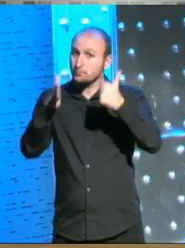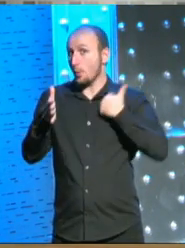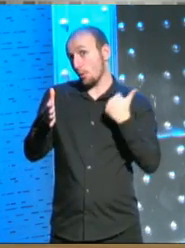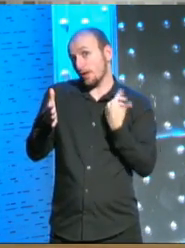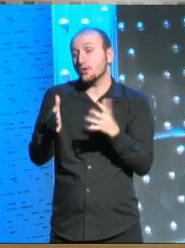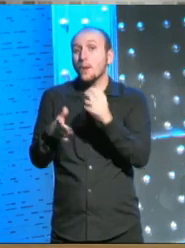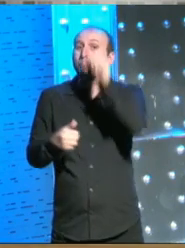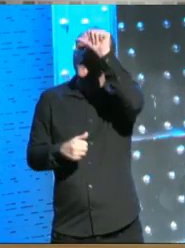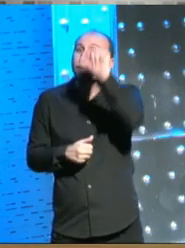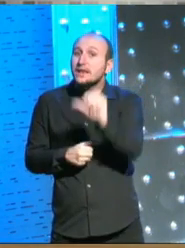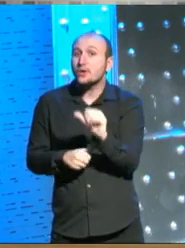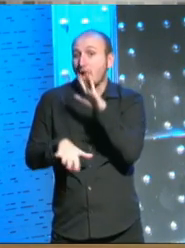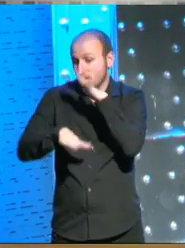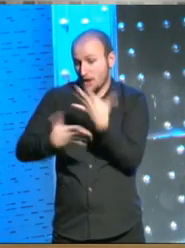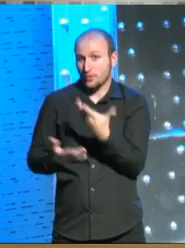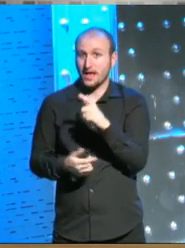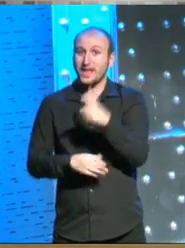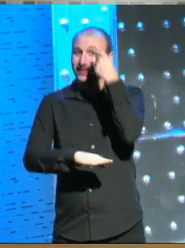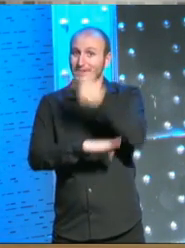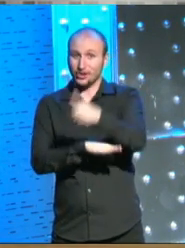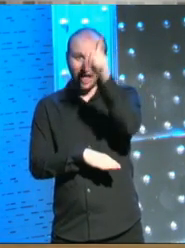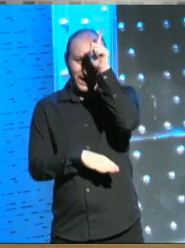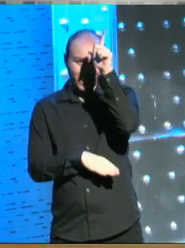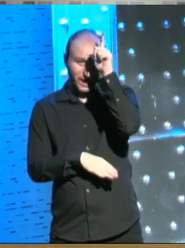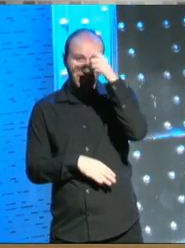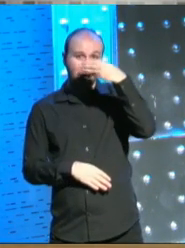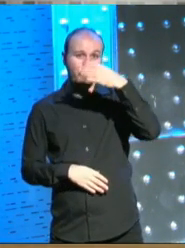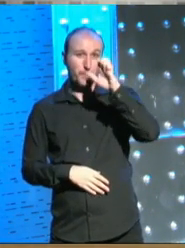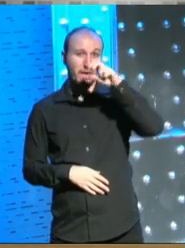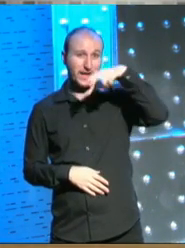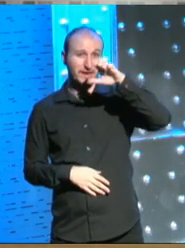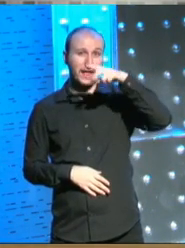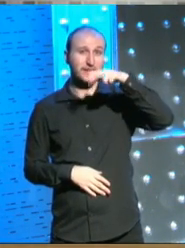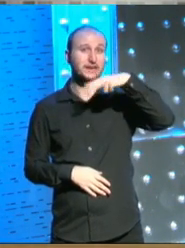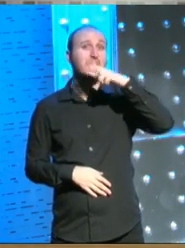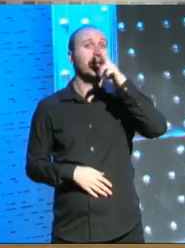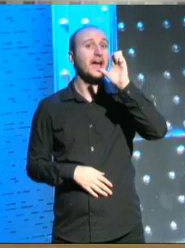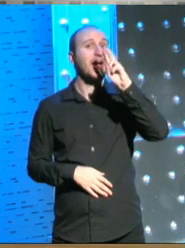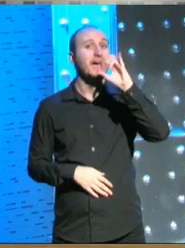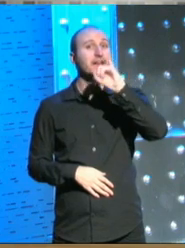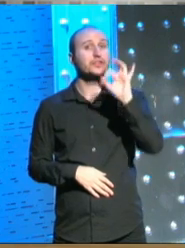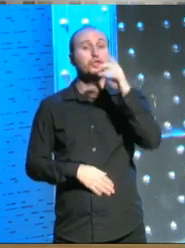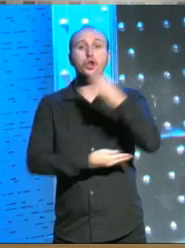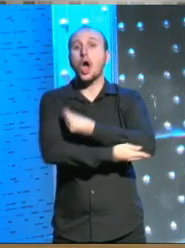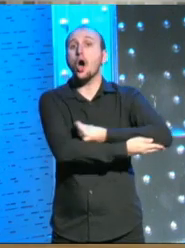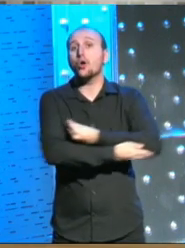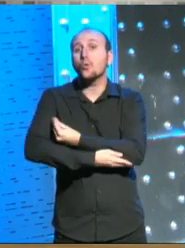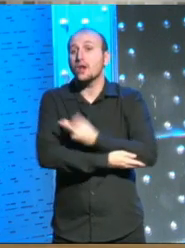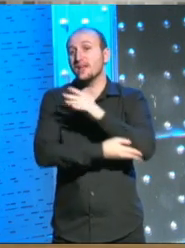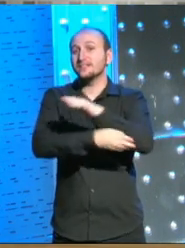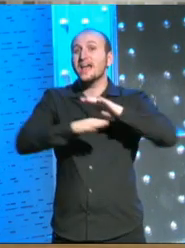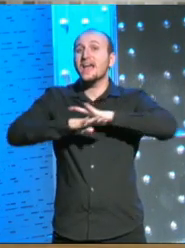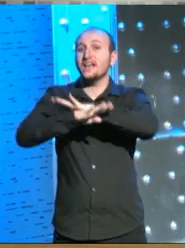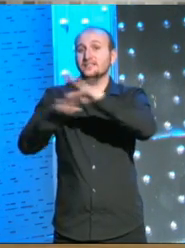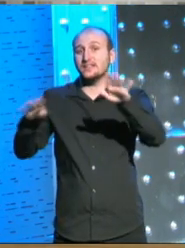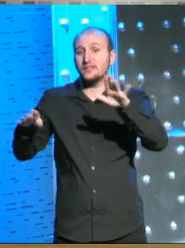reciente de un director alemán que me gusta mucho, que es Werner Herzog, que ha hecho una película que se llama La cueva de los sueños perdidos, sobre el origen